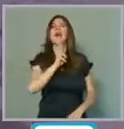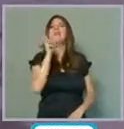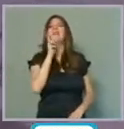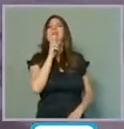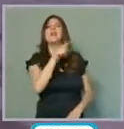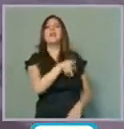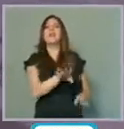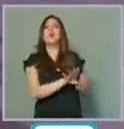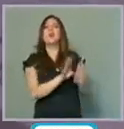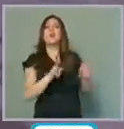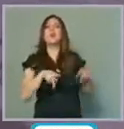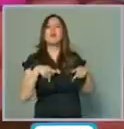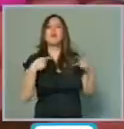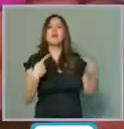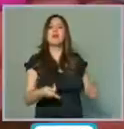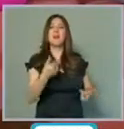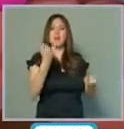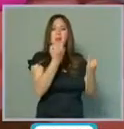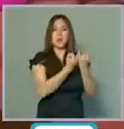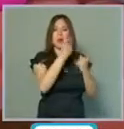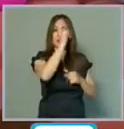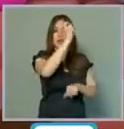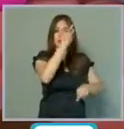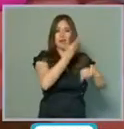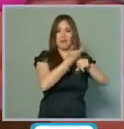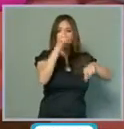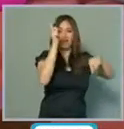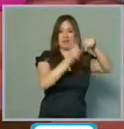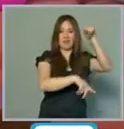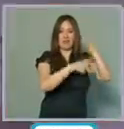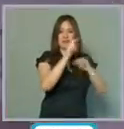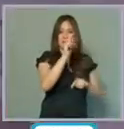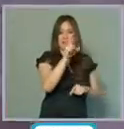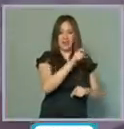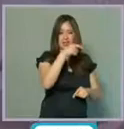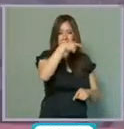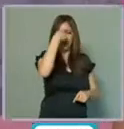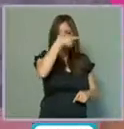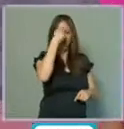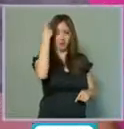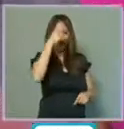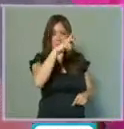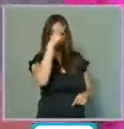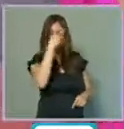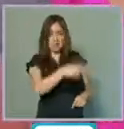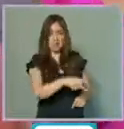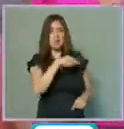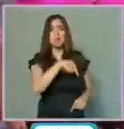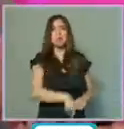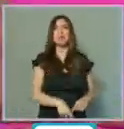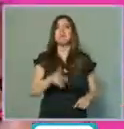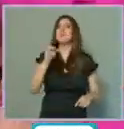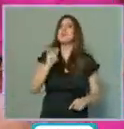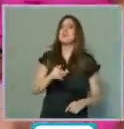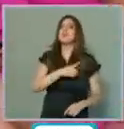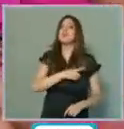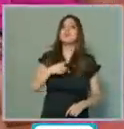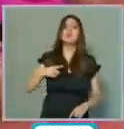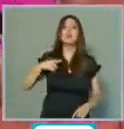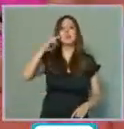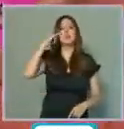como la guerra de Texas, Estados Unidos muestra, y entonces muestra que el país no se puede defender y que todo el